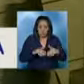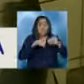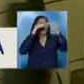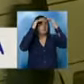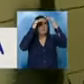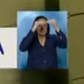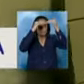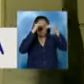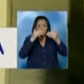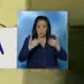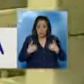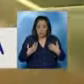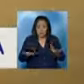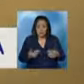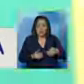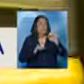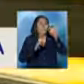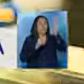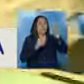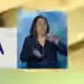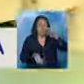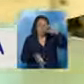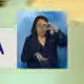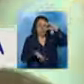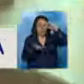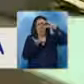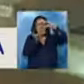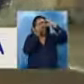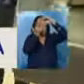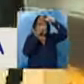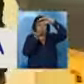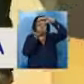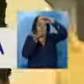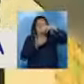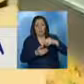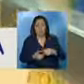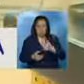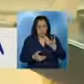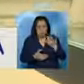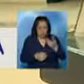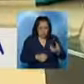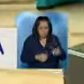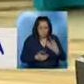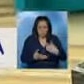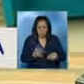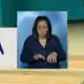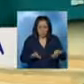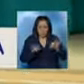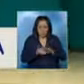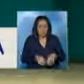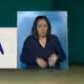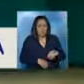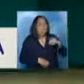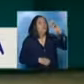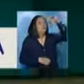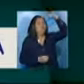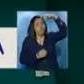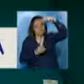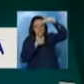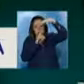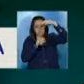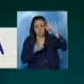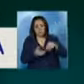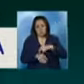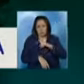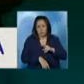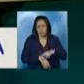¿se cuenta con, digamos, detectores de humo, con los clásicos rociadores que me han comentado son muy importantes? Los rociadores, por